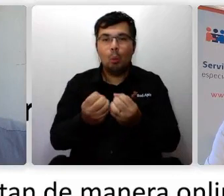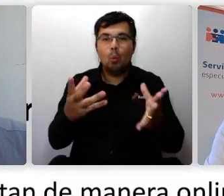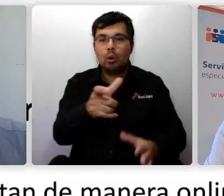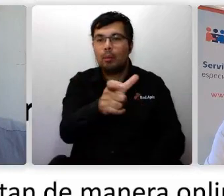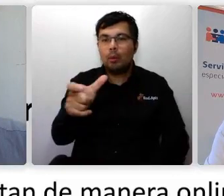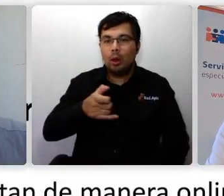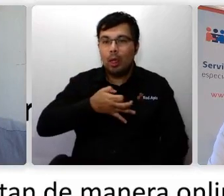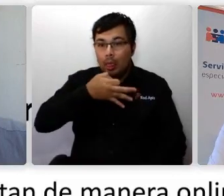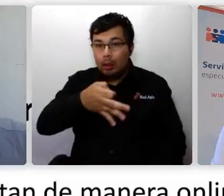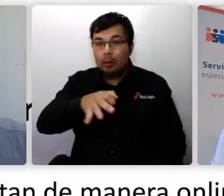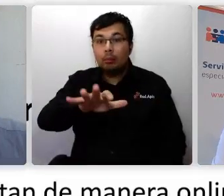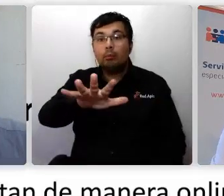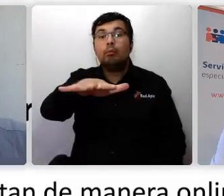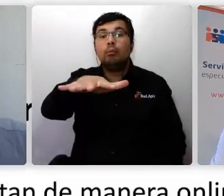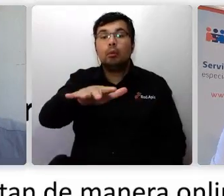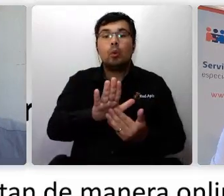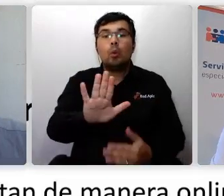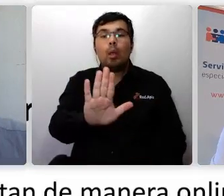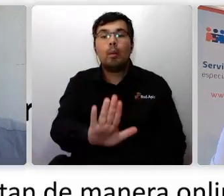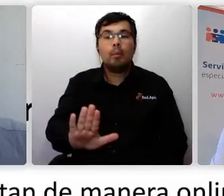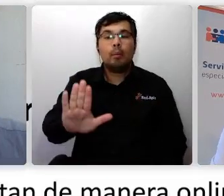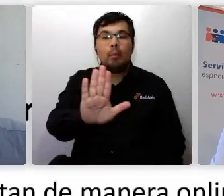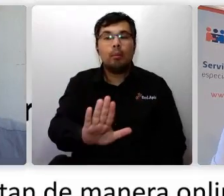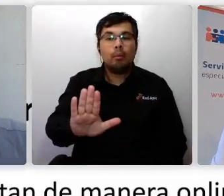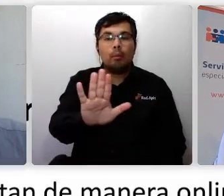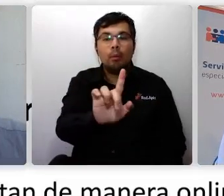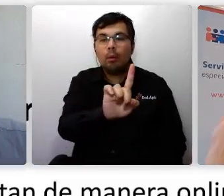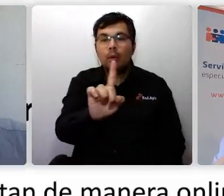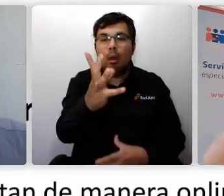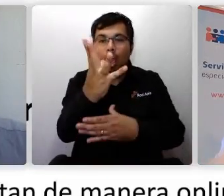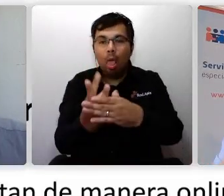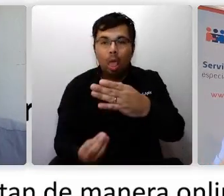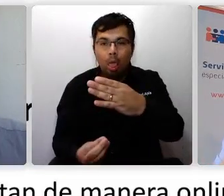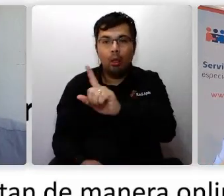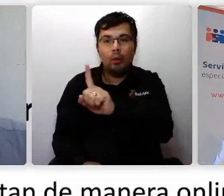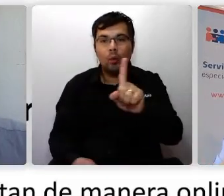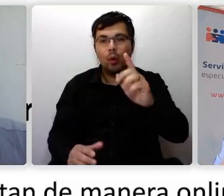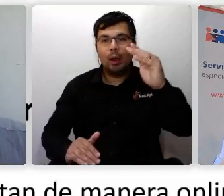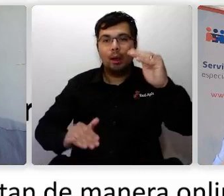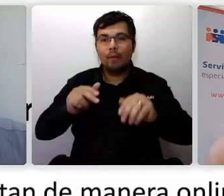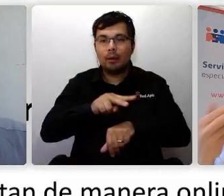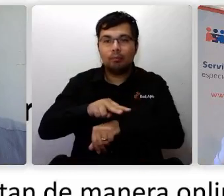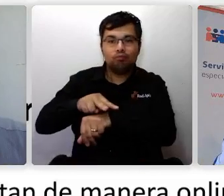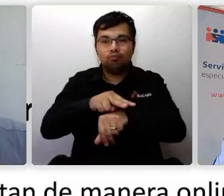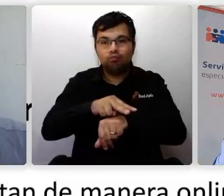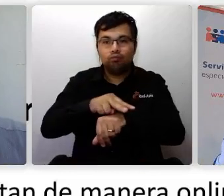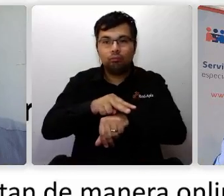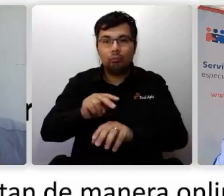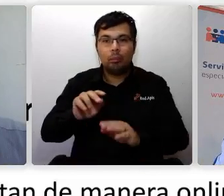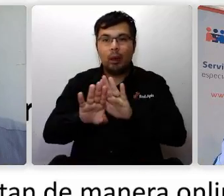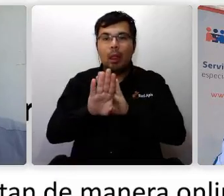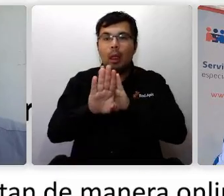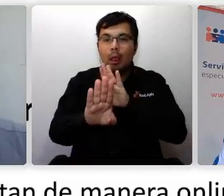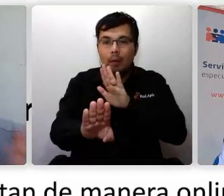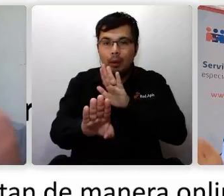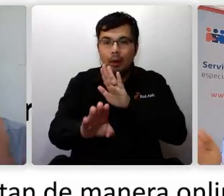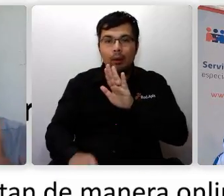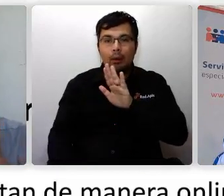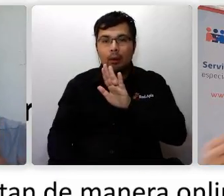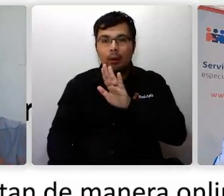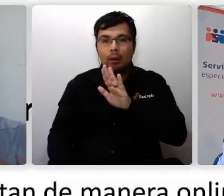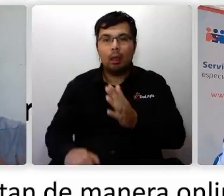le dice a alguien que espere y no prescriba y al final hay instancias administrativas que evitan que prescriba. Por lo